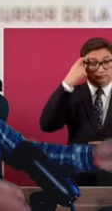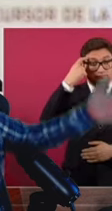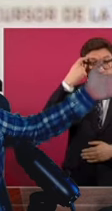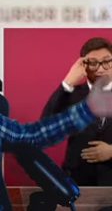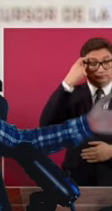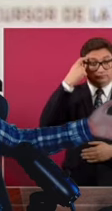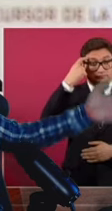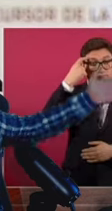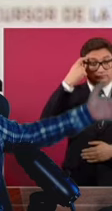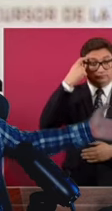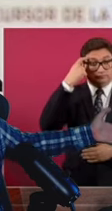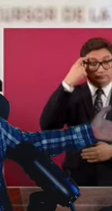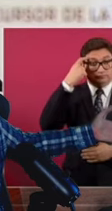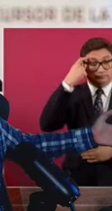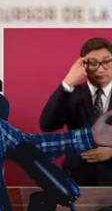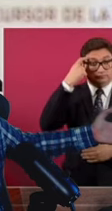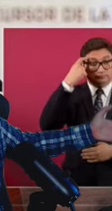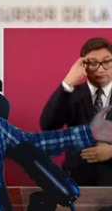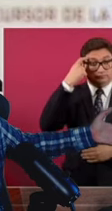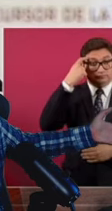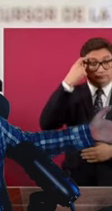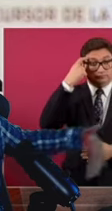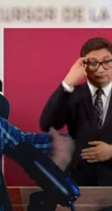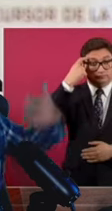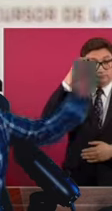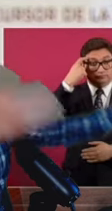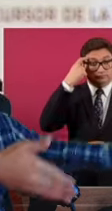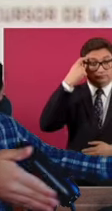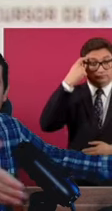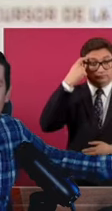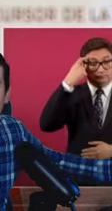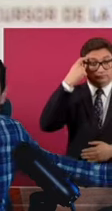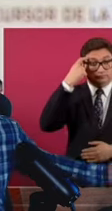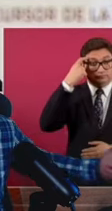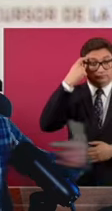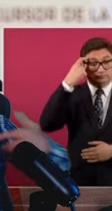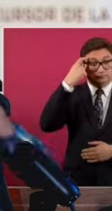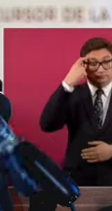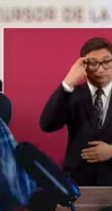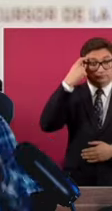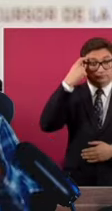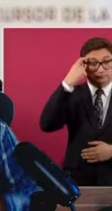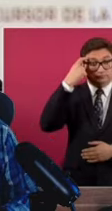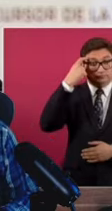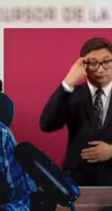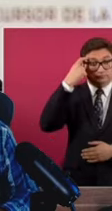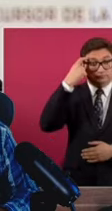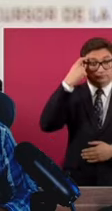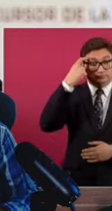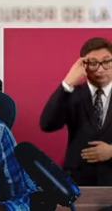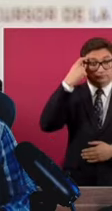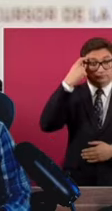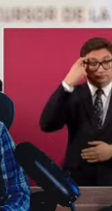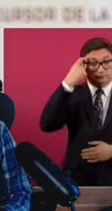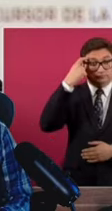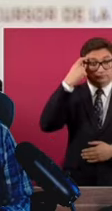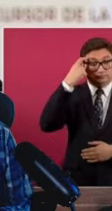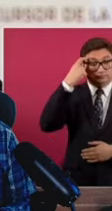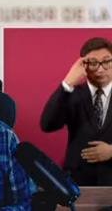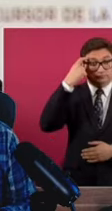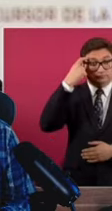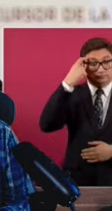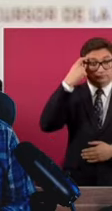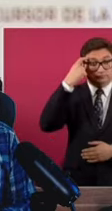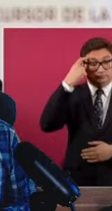pues haciendo los shows que ya nos tiene acostumbrados, y también a esta diputada madrina, les puso el presidente, sin pelos